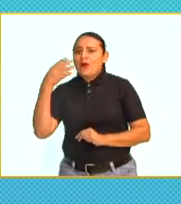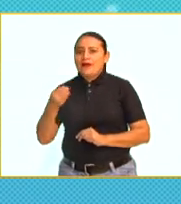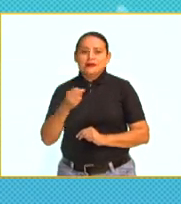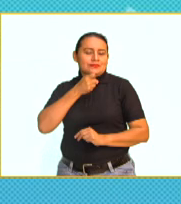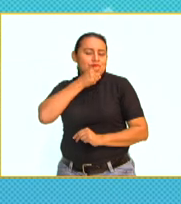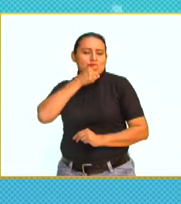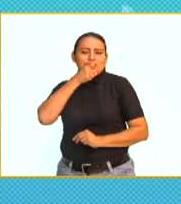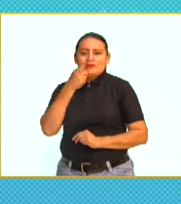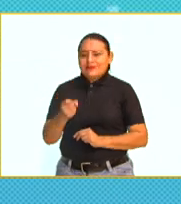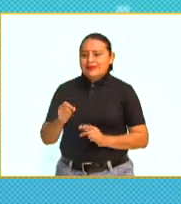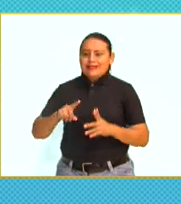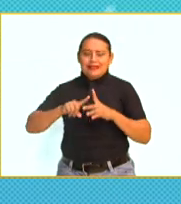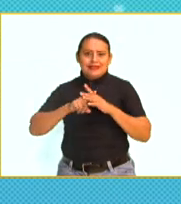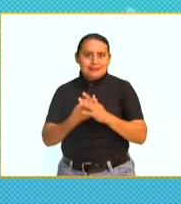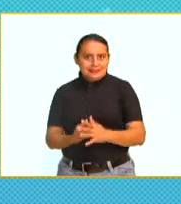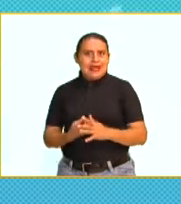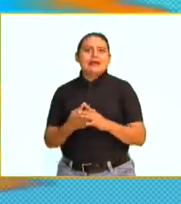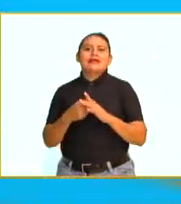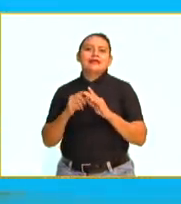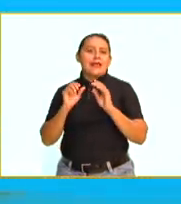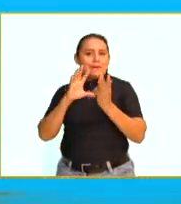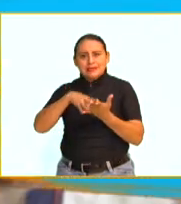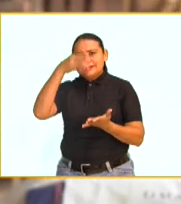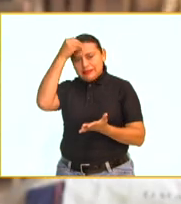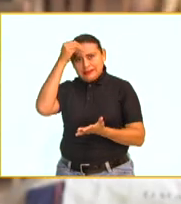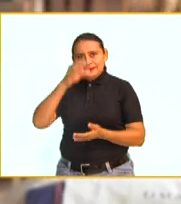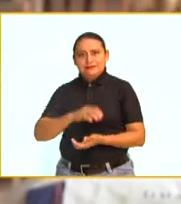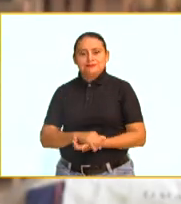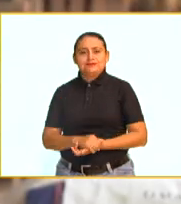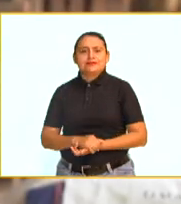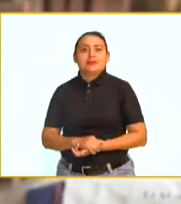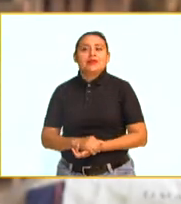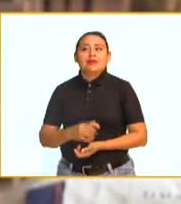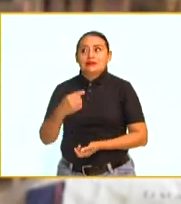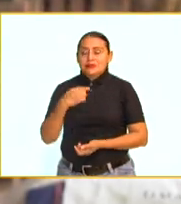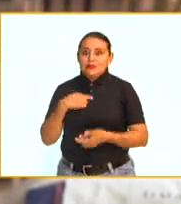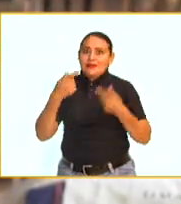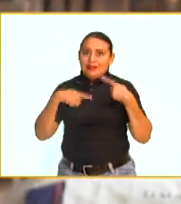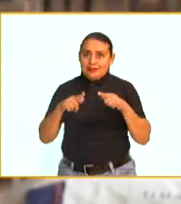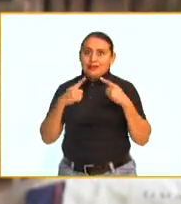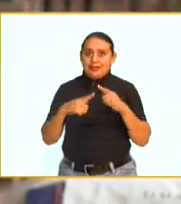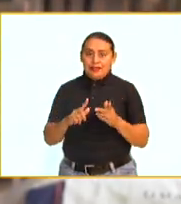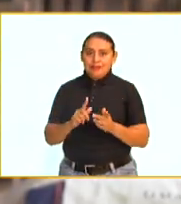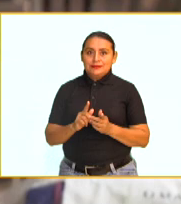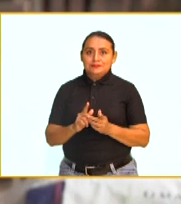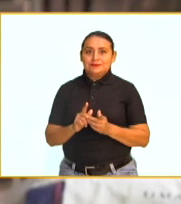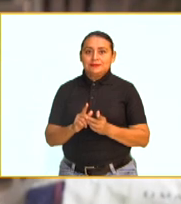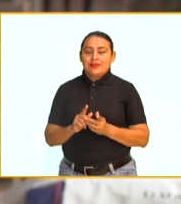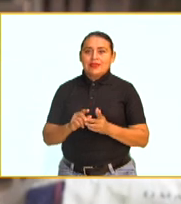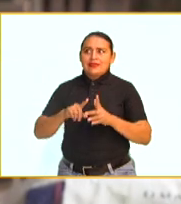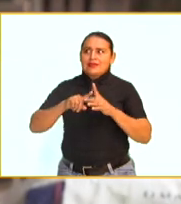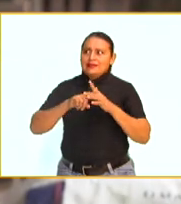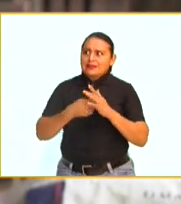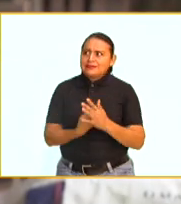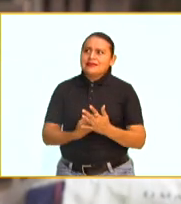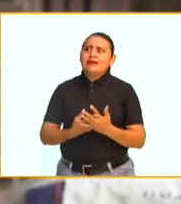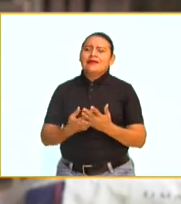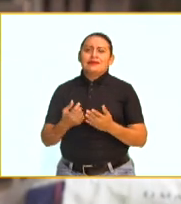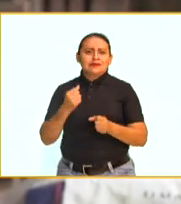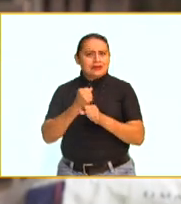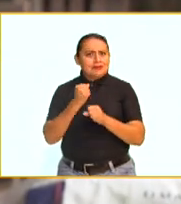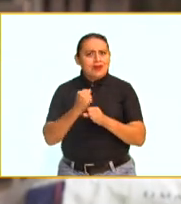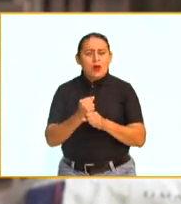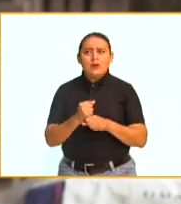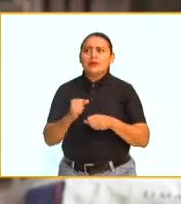gusta emprender y capacitarse. Yo he tratado de emprender, pero con